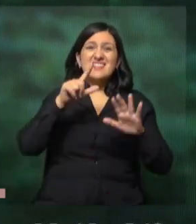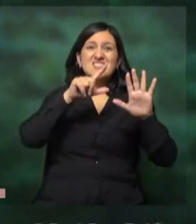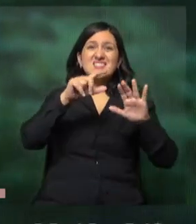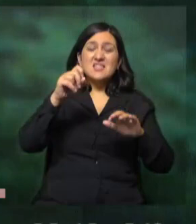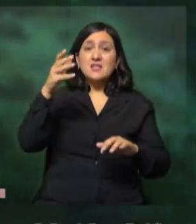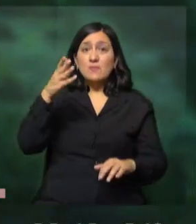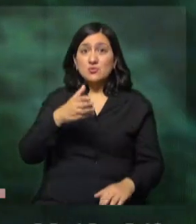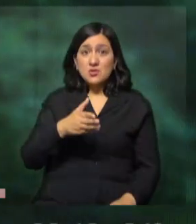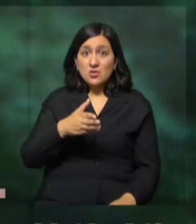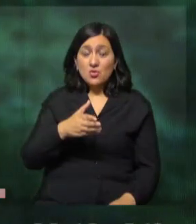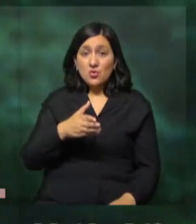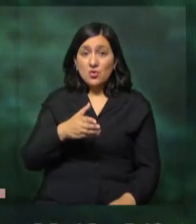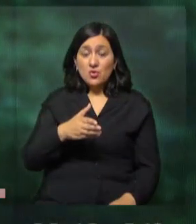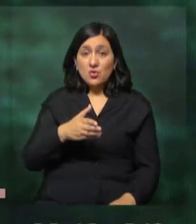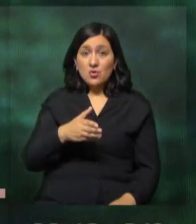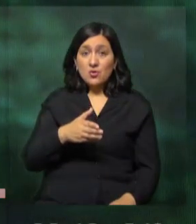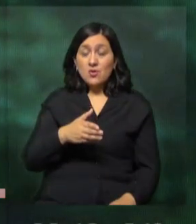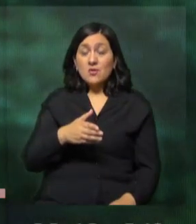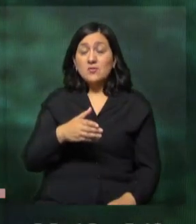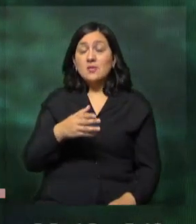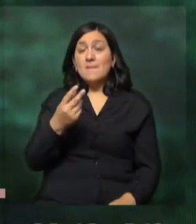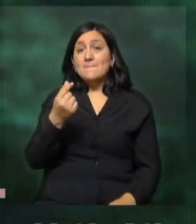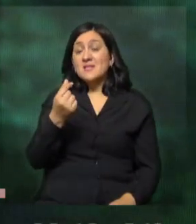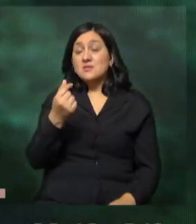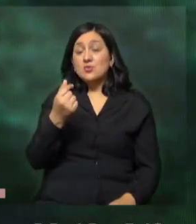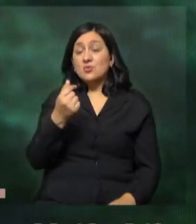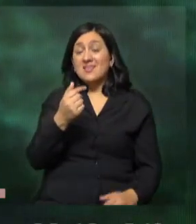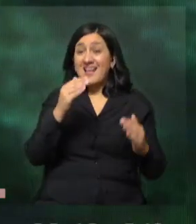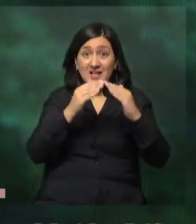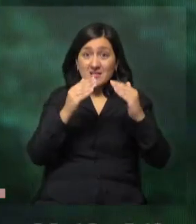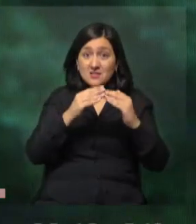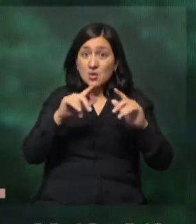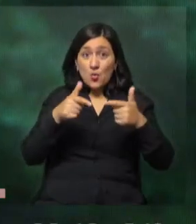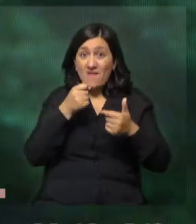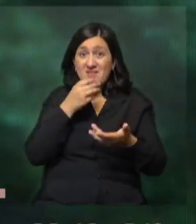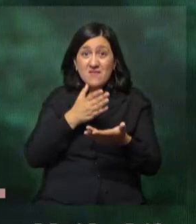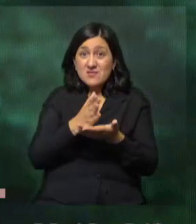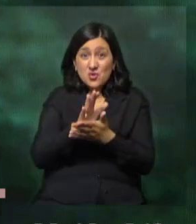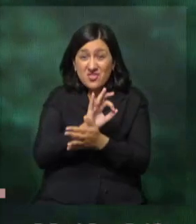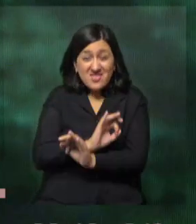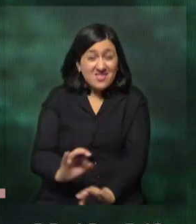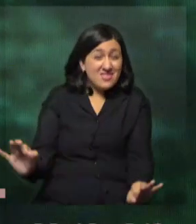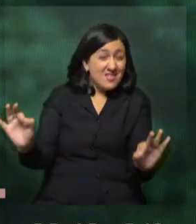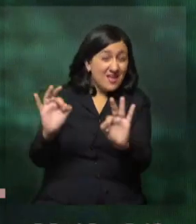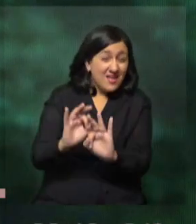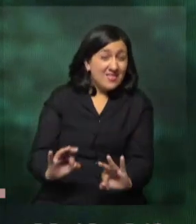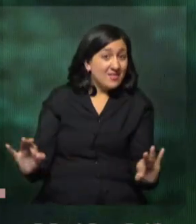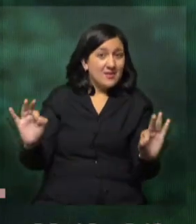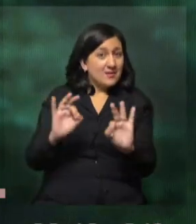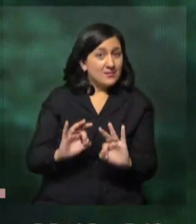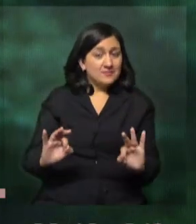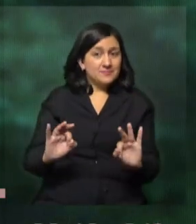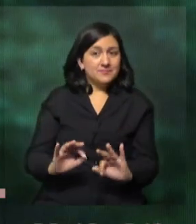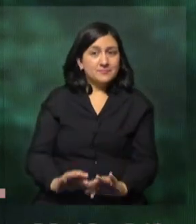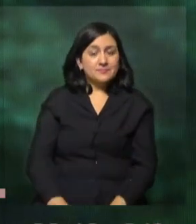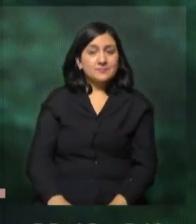todo el resto de la las tarifas residenciales de la población no tiene ningún tipo ni de subsidio, ni de